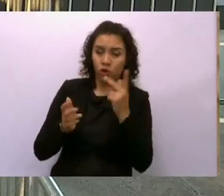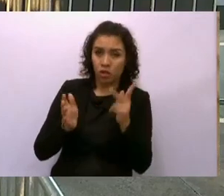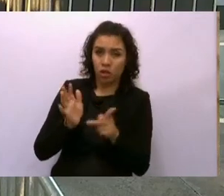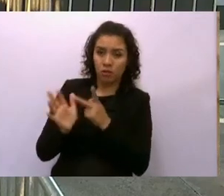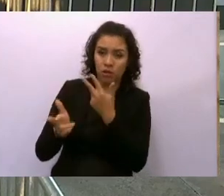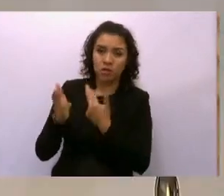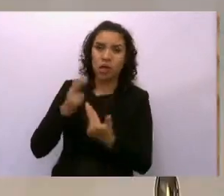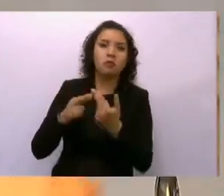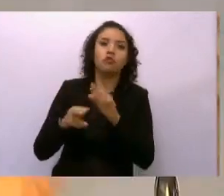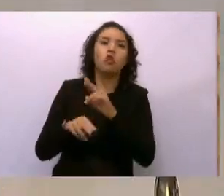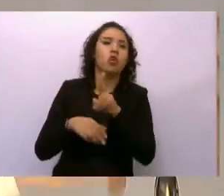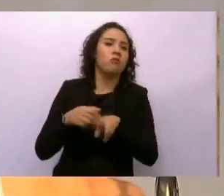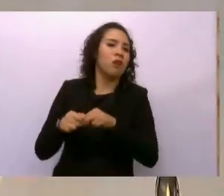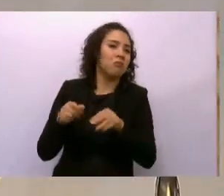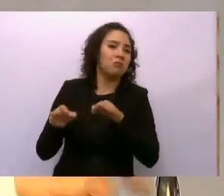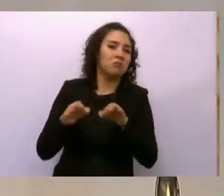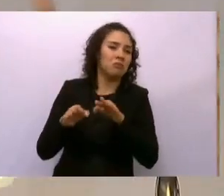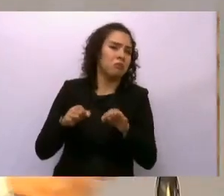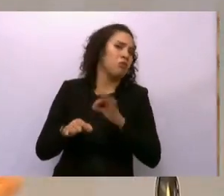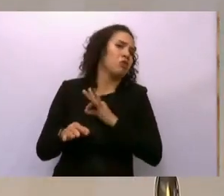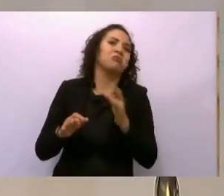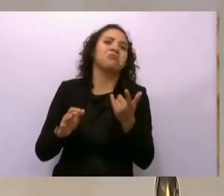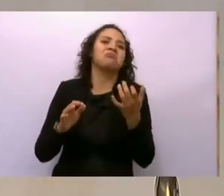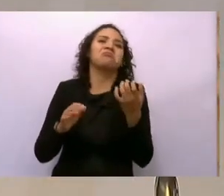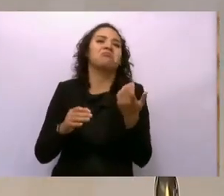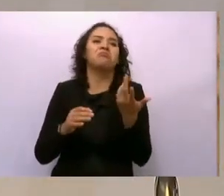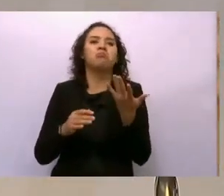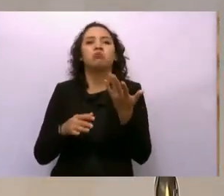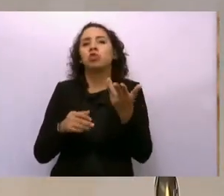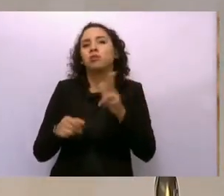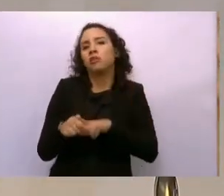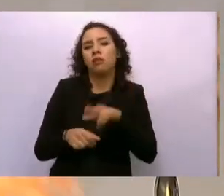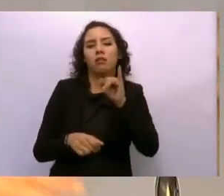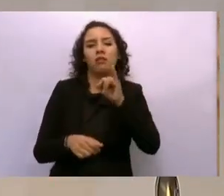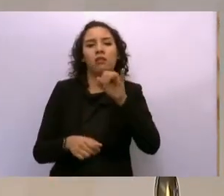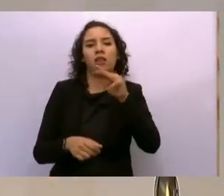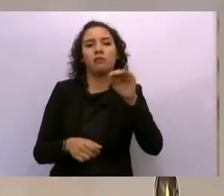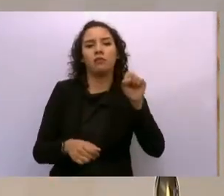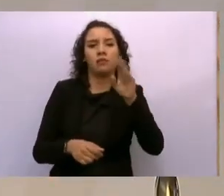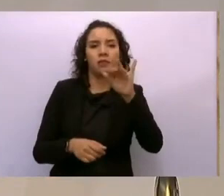IMSS Bienestar. Eso ya se está haciendo. Y